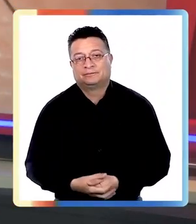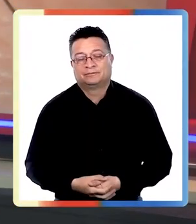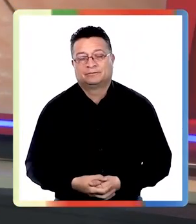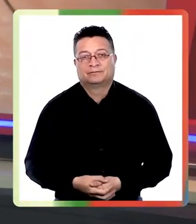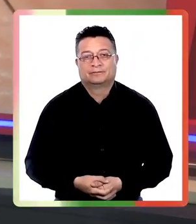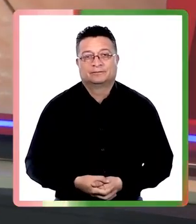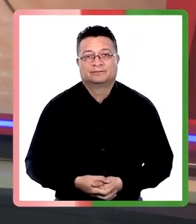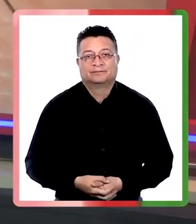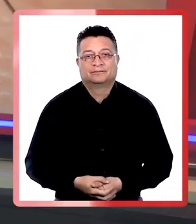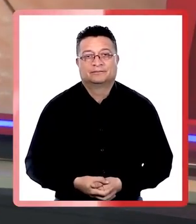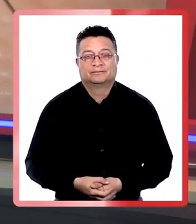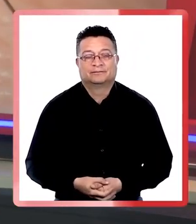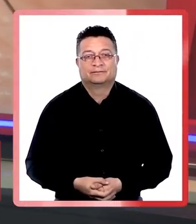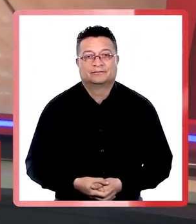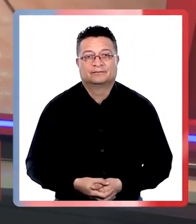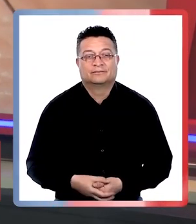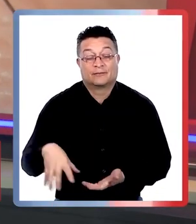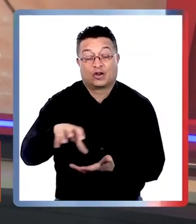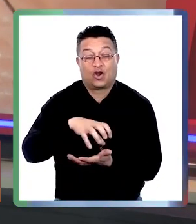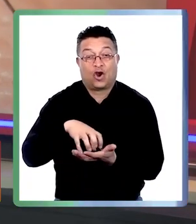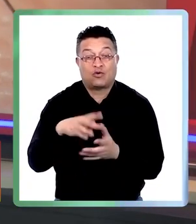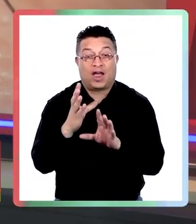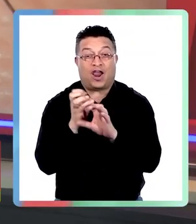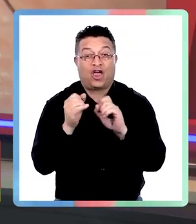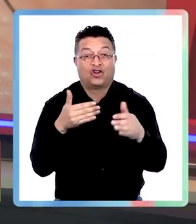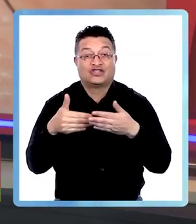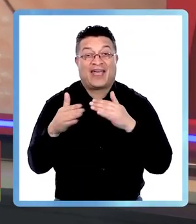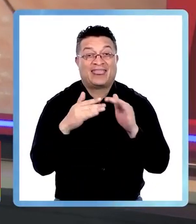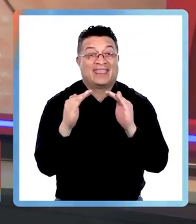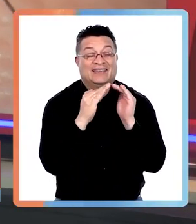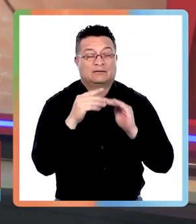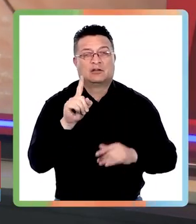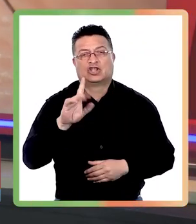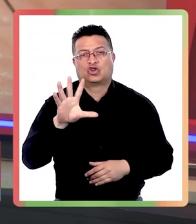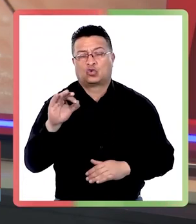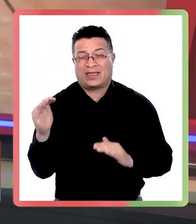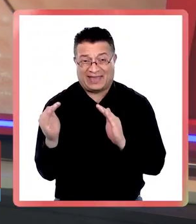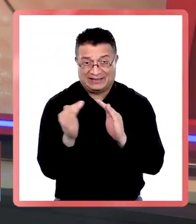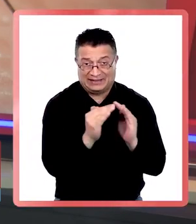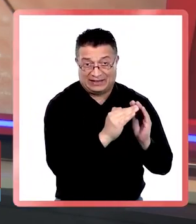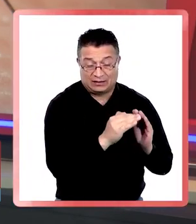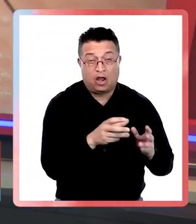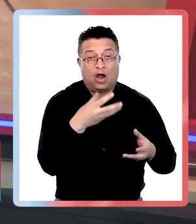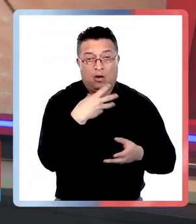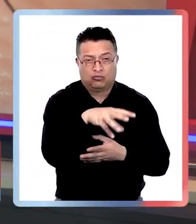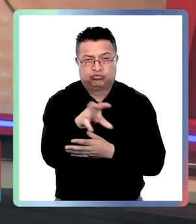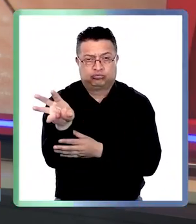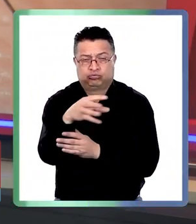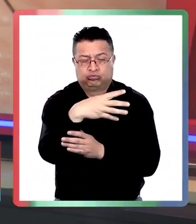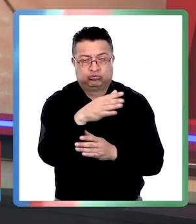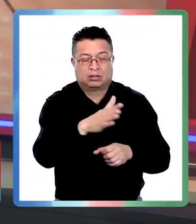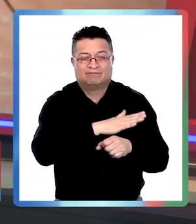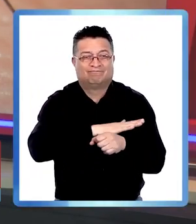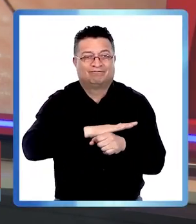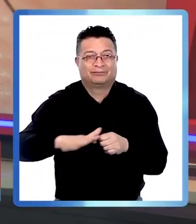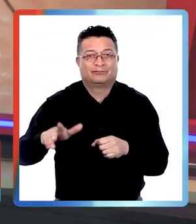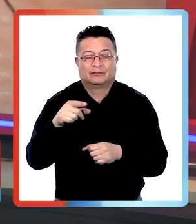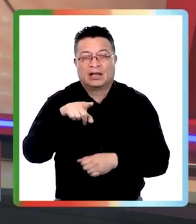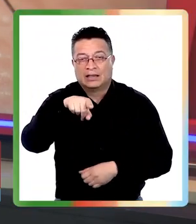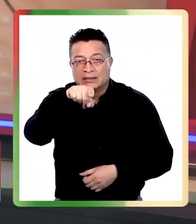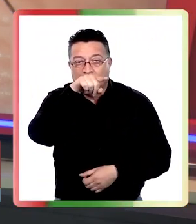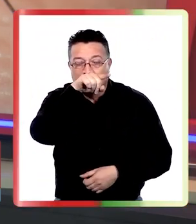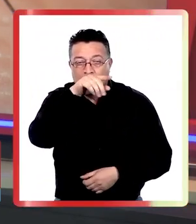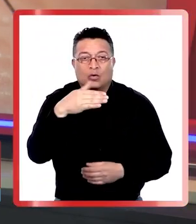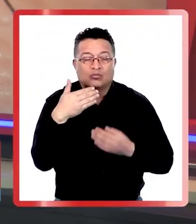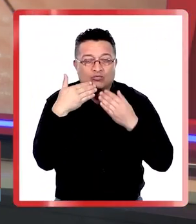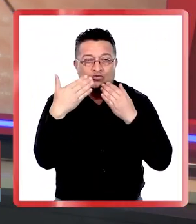En la comuna de Los Andes, cerca de 150 casas han sido fumigadas para erradicar la presencia del zancudo transmisor de enfermedades como